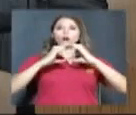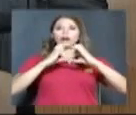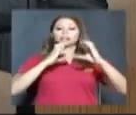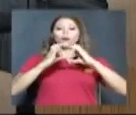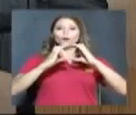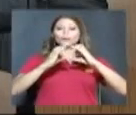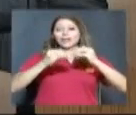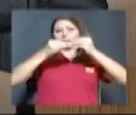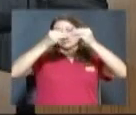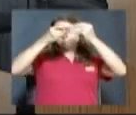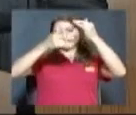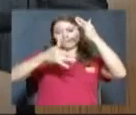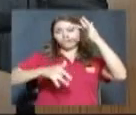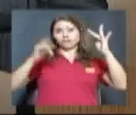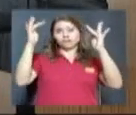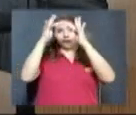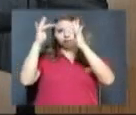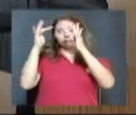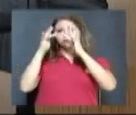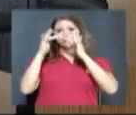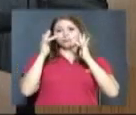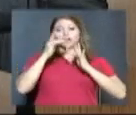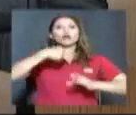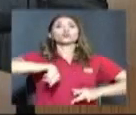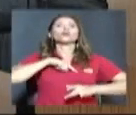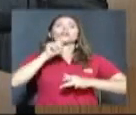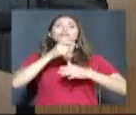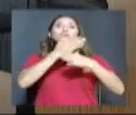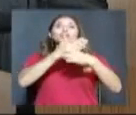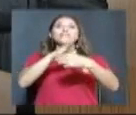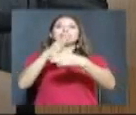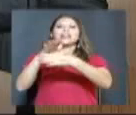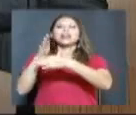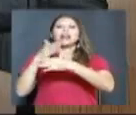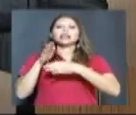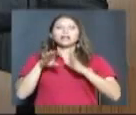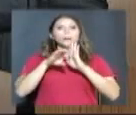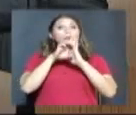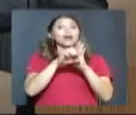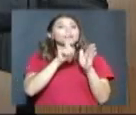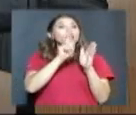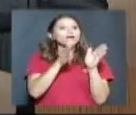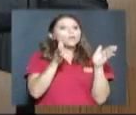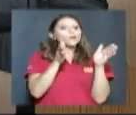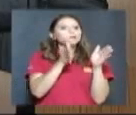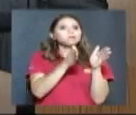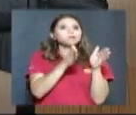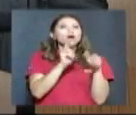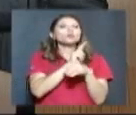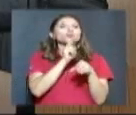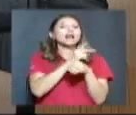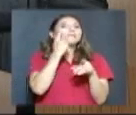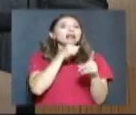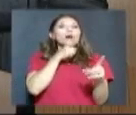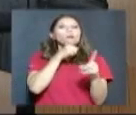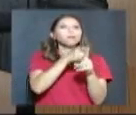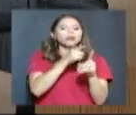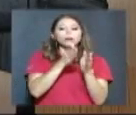ese espectro y decir, bueno, las frecuencias de tal a tal van a usarse para esto, las frecuencias de tal a tal para evitar ese tipo de